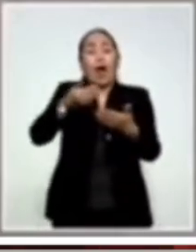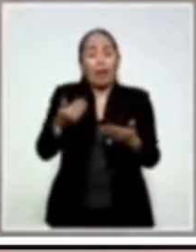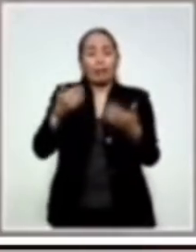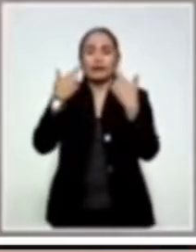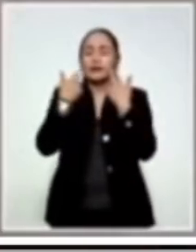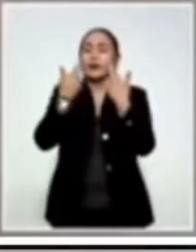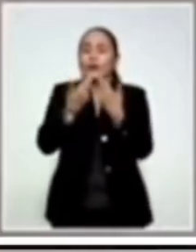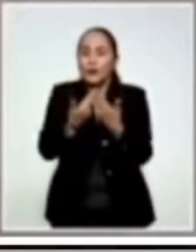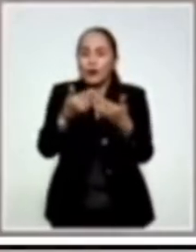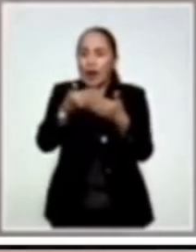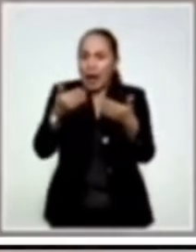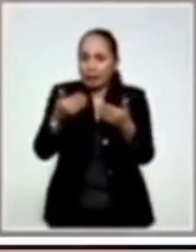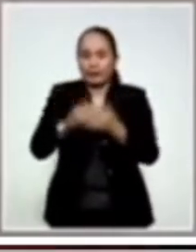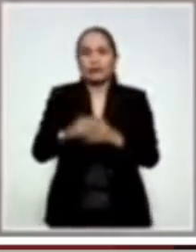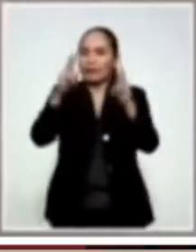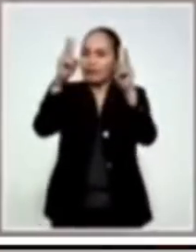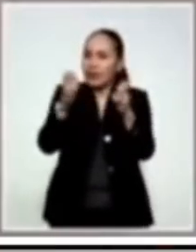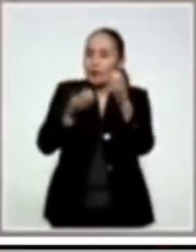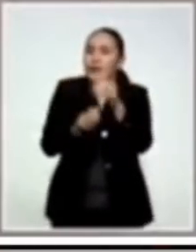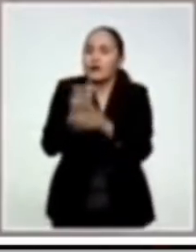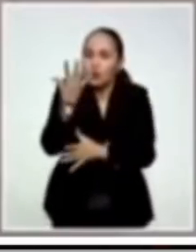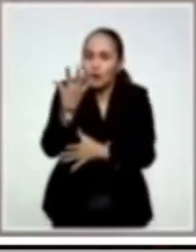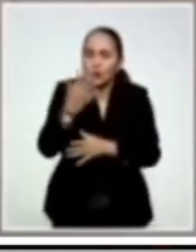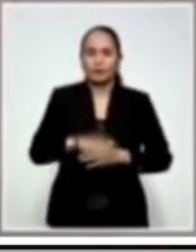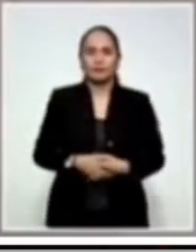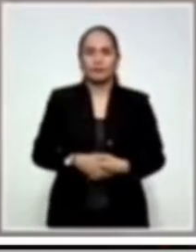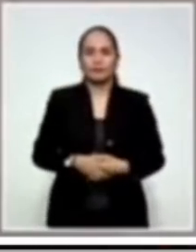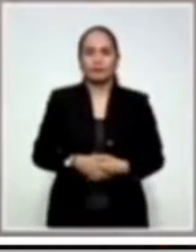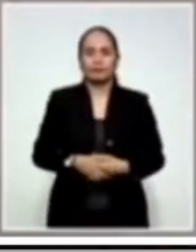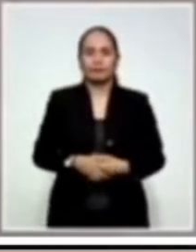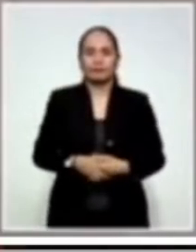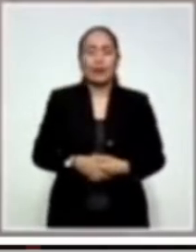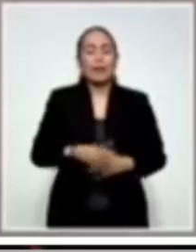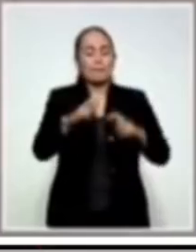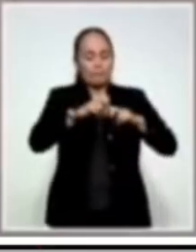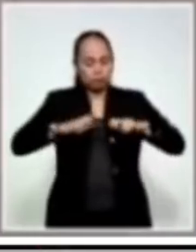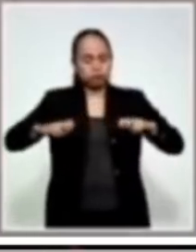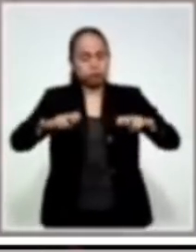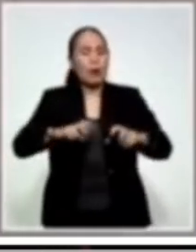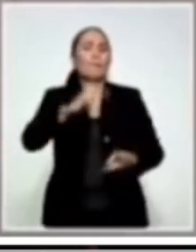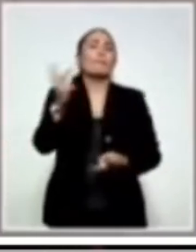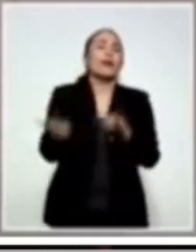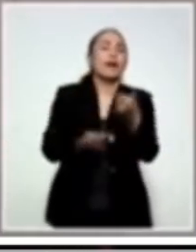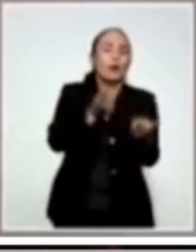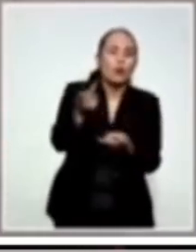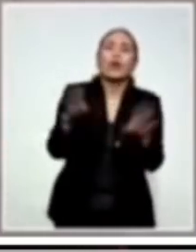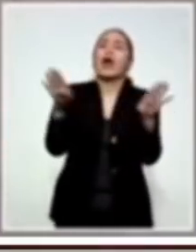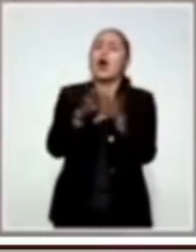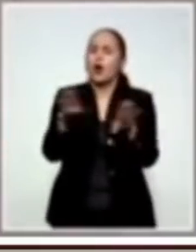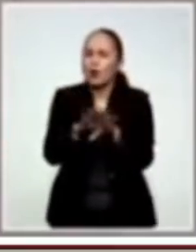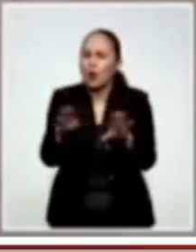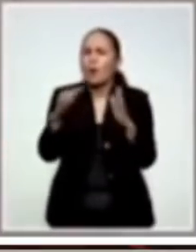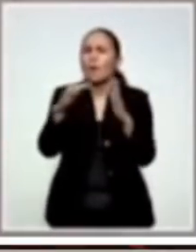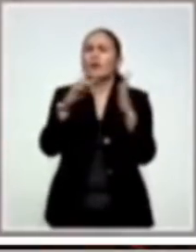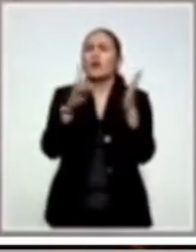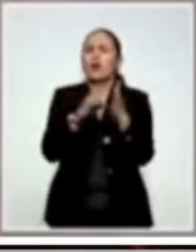va a haber un asunto nuevo, se consulta al Pleno sobre la metodología para discutir el